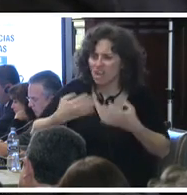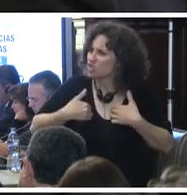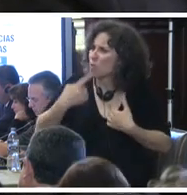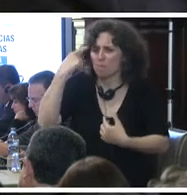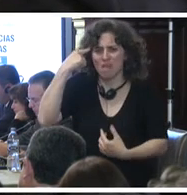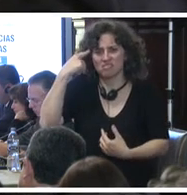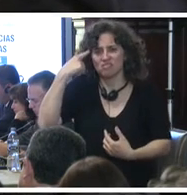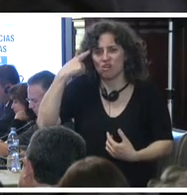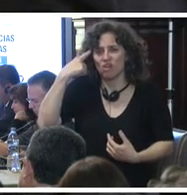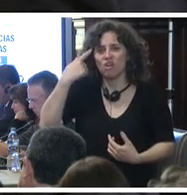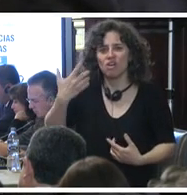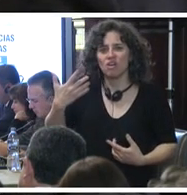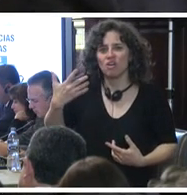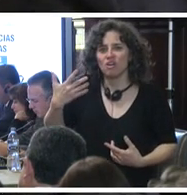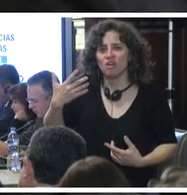yo